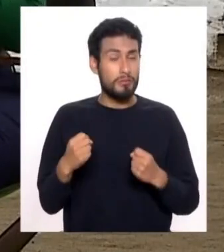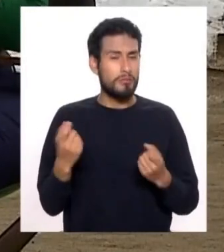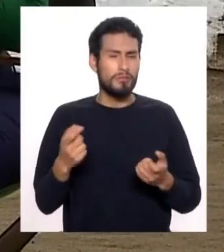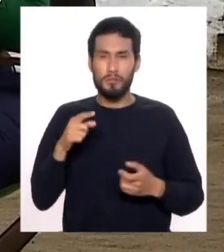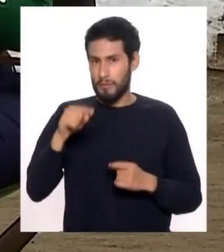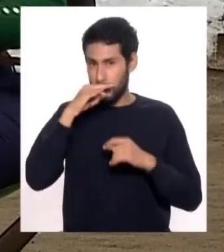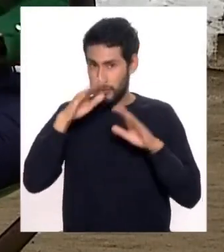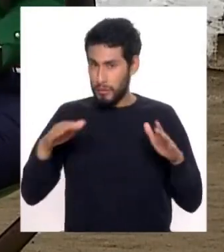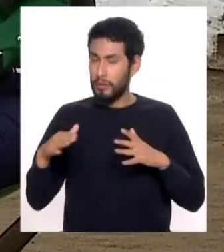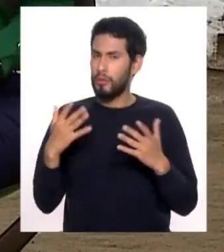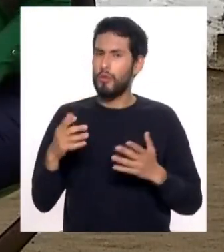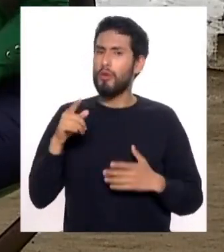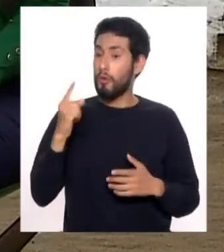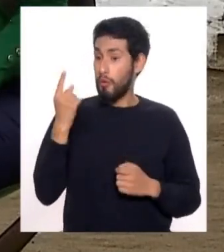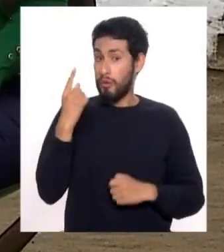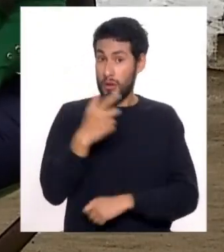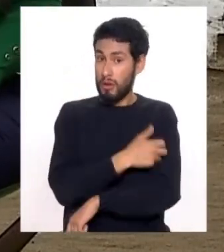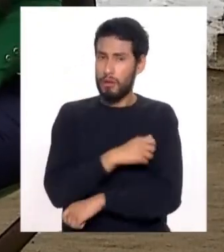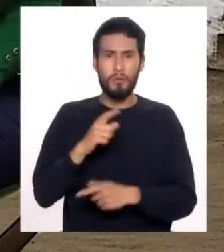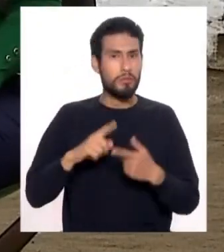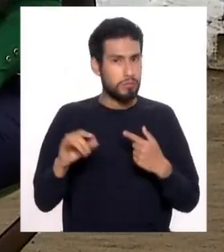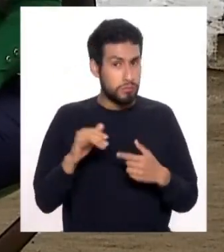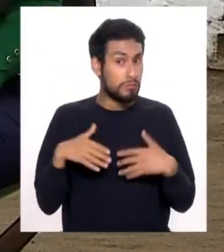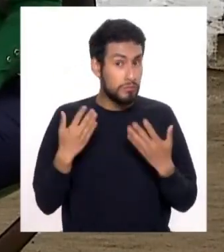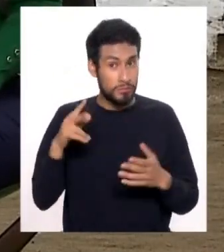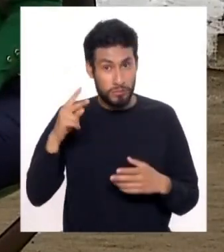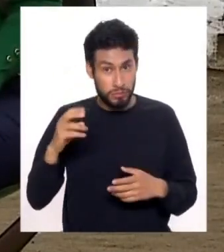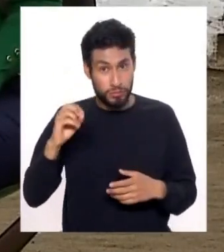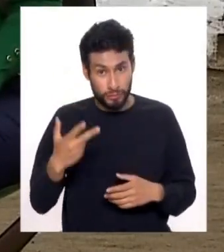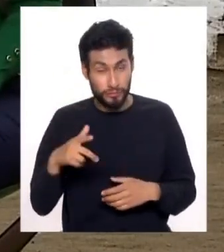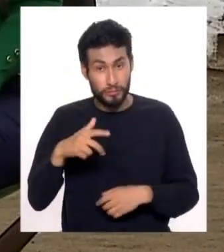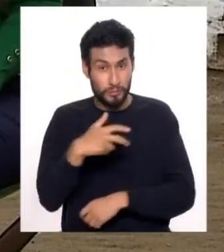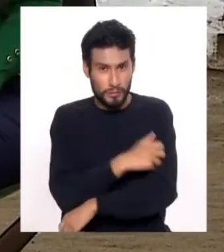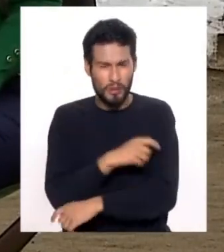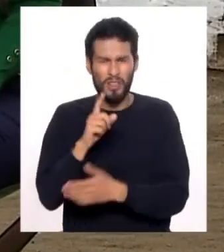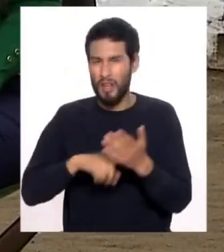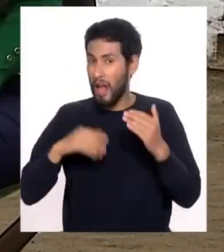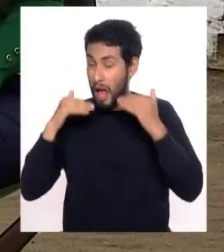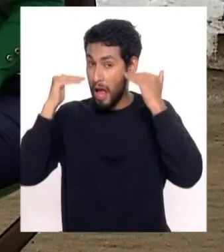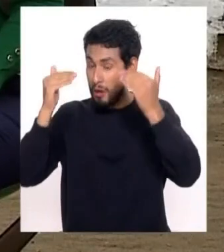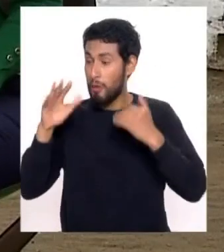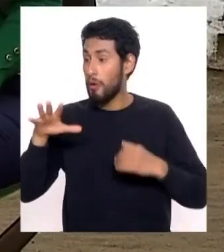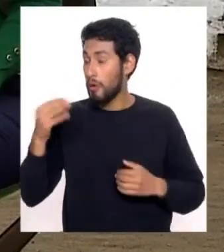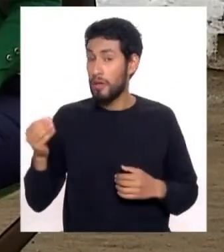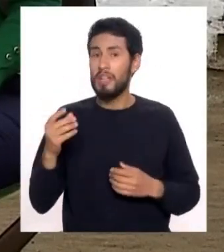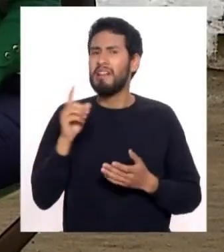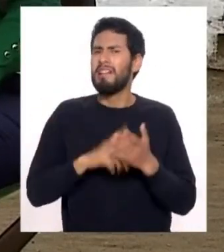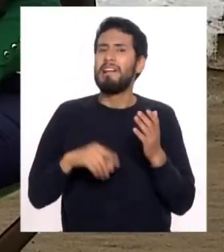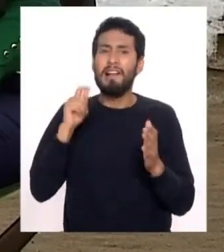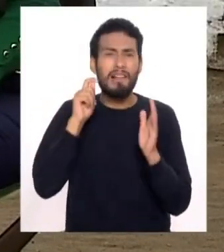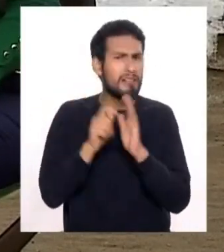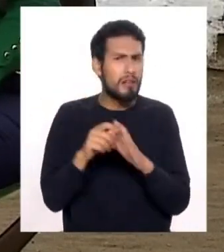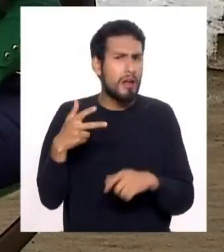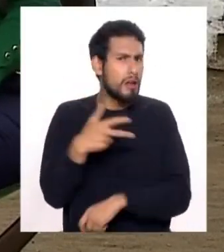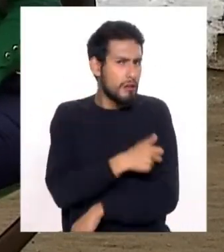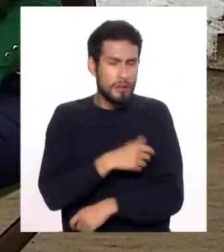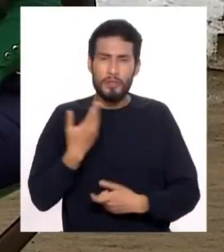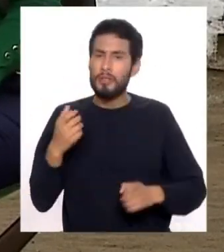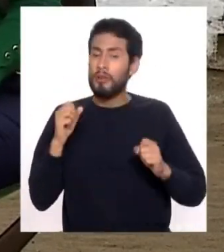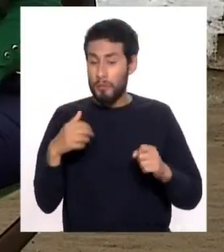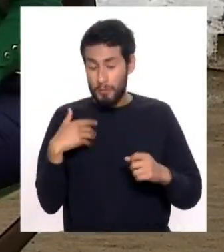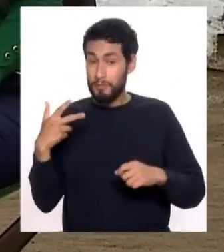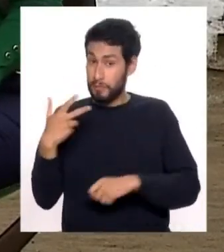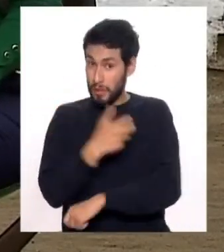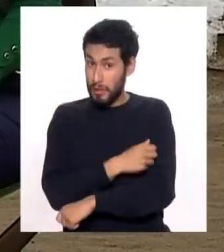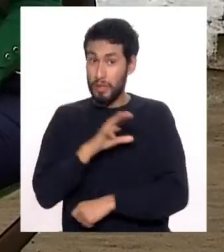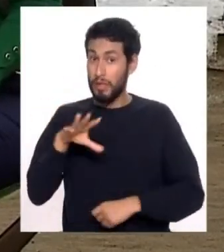en niños es una sola dosis, pero podrían haber la segunda y la tercera dosis cuando hablamos de adultos, porque hay que ver qué tipo de vacuna es la que se está